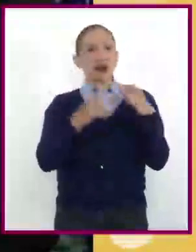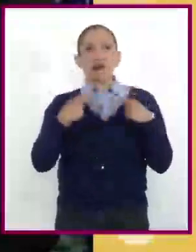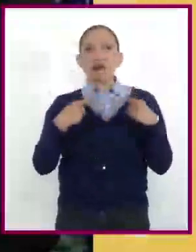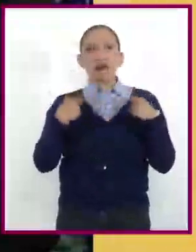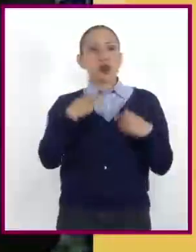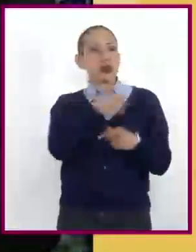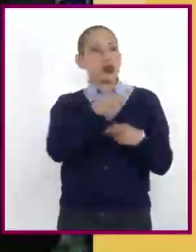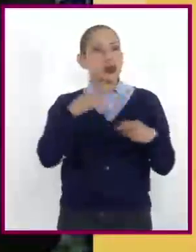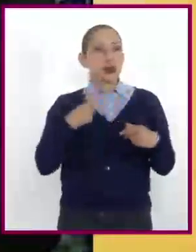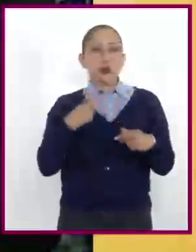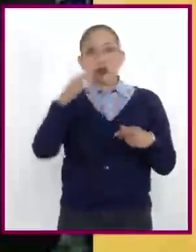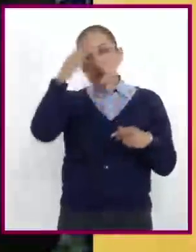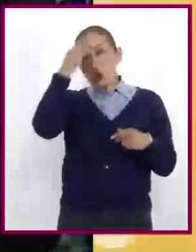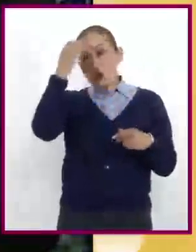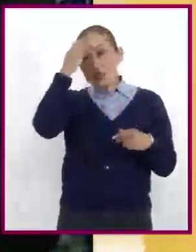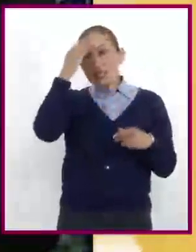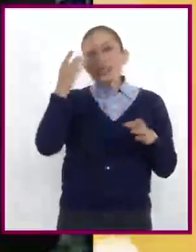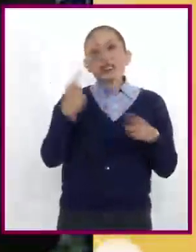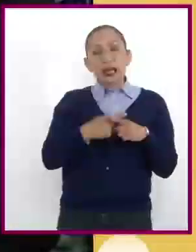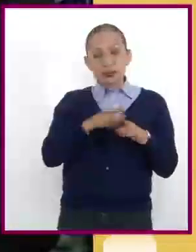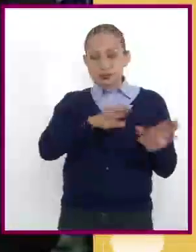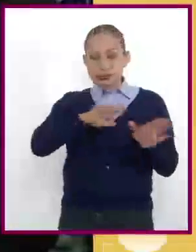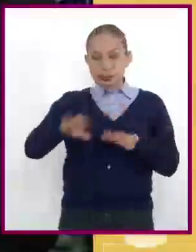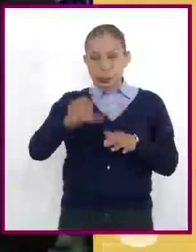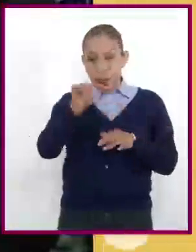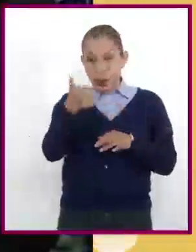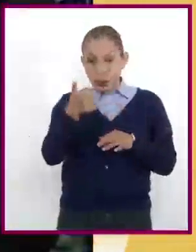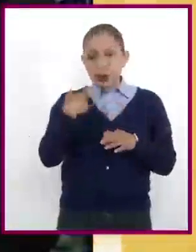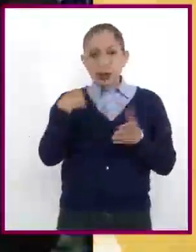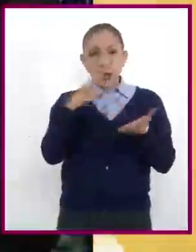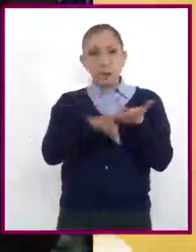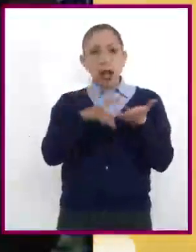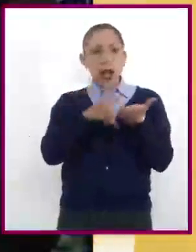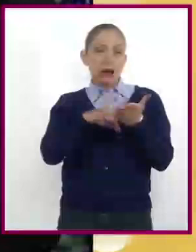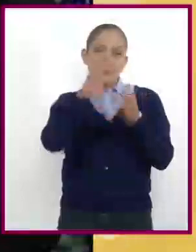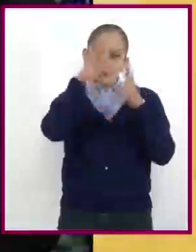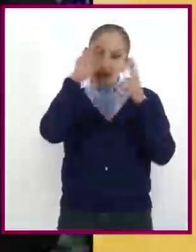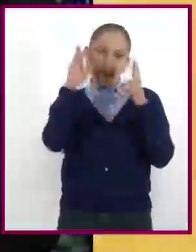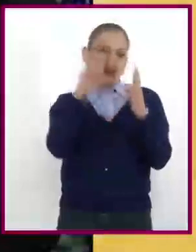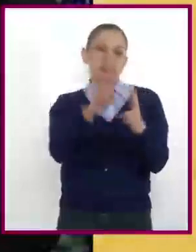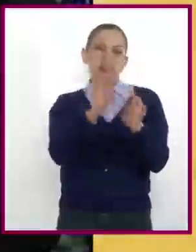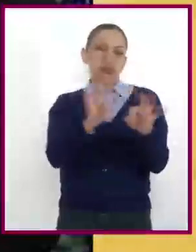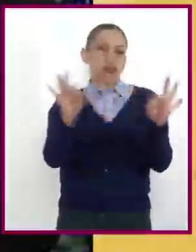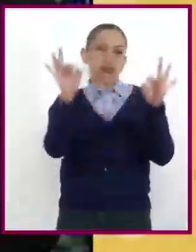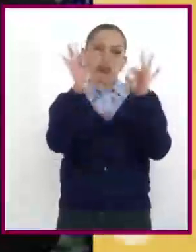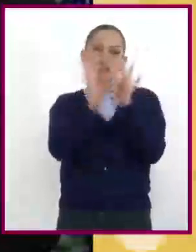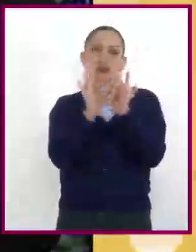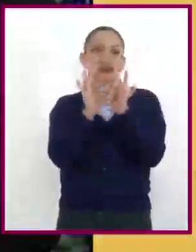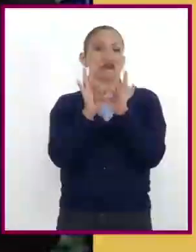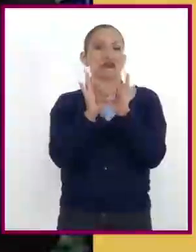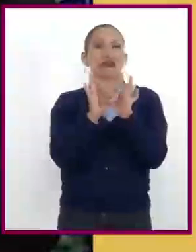ciudadanos debemos conocer. La otra parte es el valor del respeto, ¿no? Que